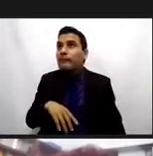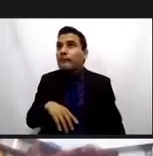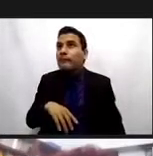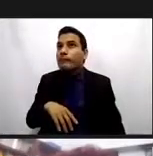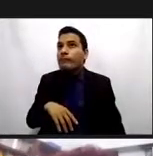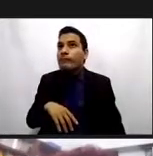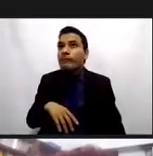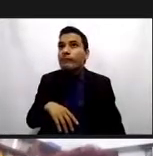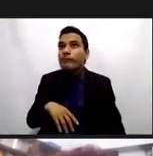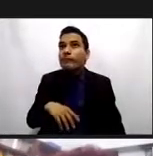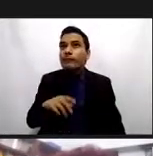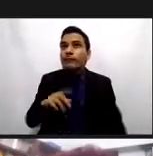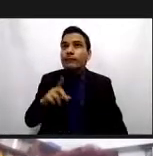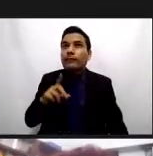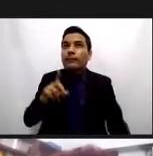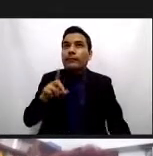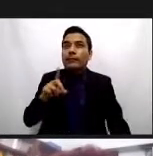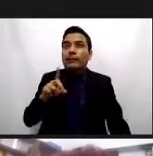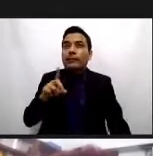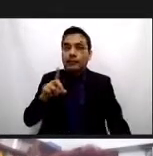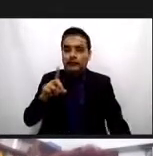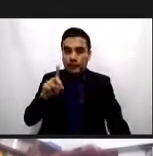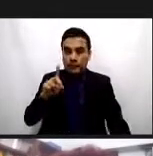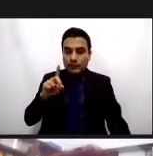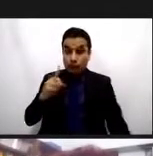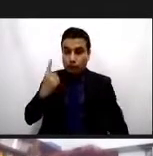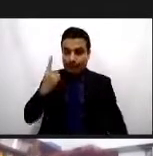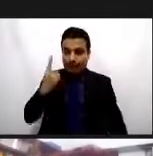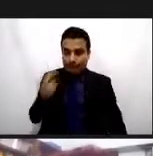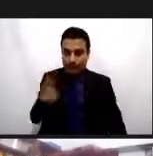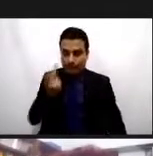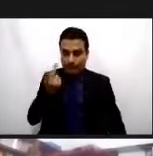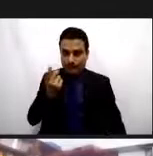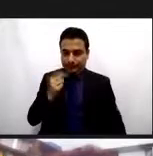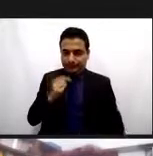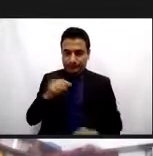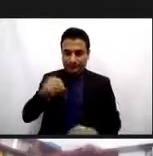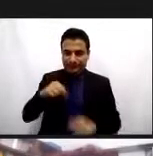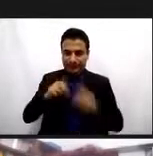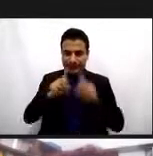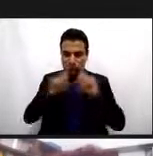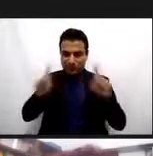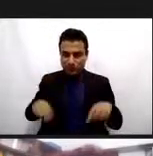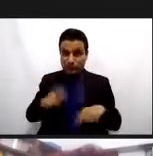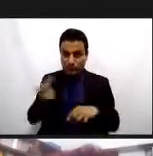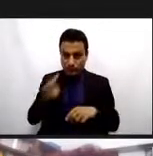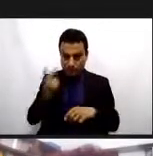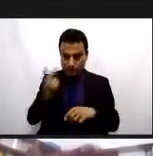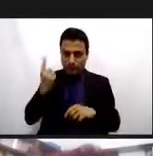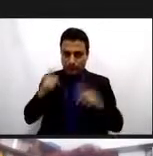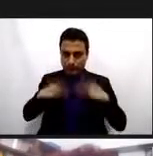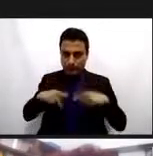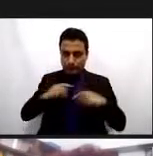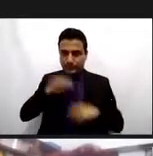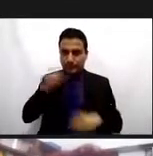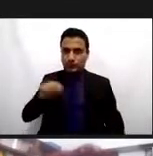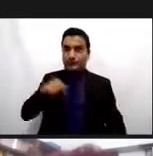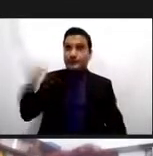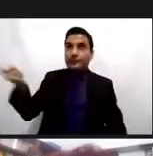pero me gustaría por lo menos incluir una más del diplomado y le daría la palabra a